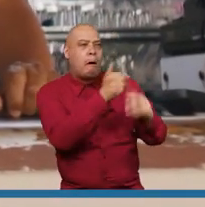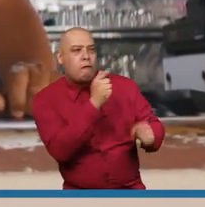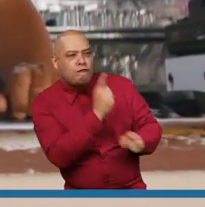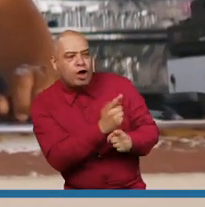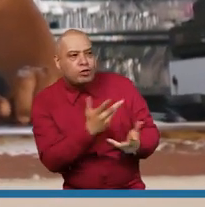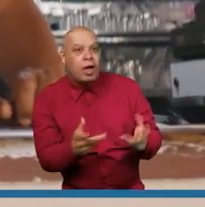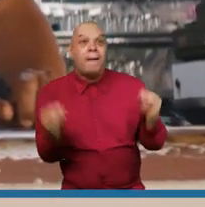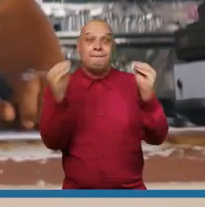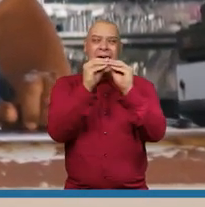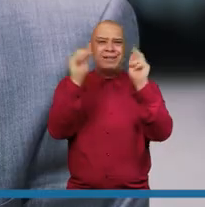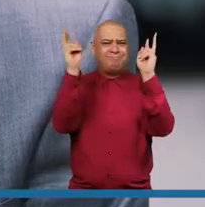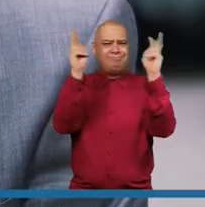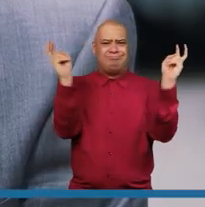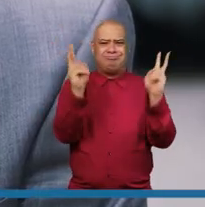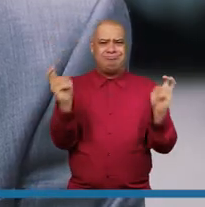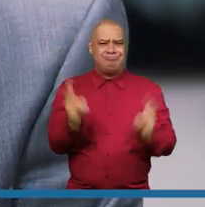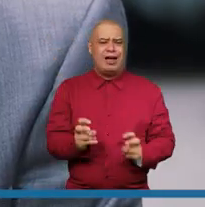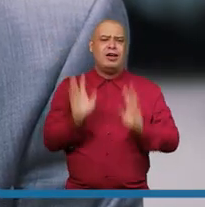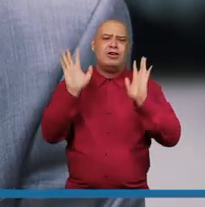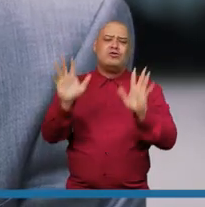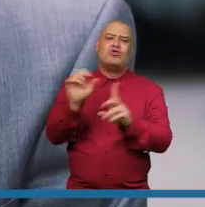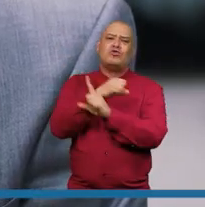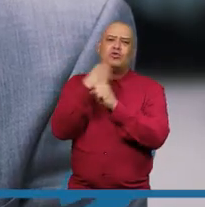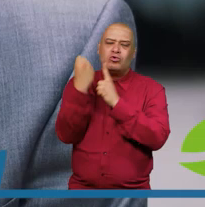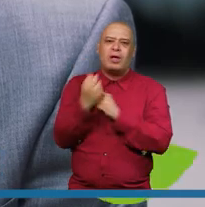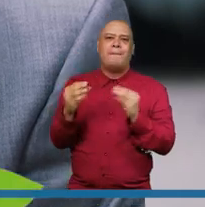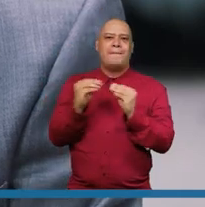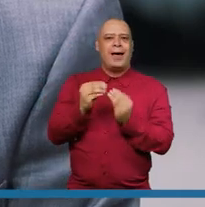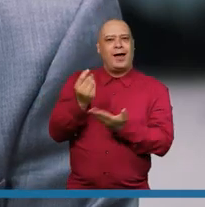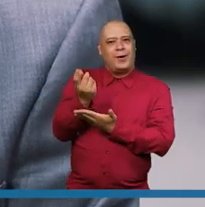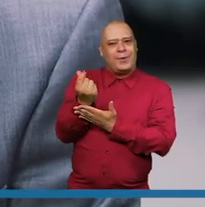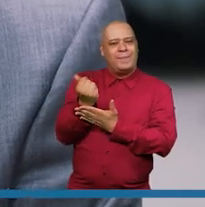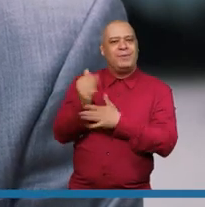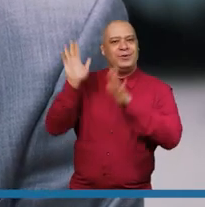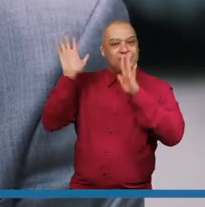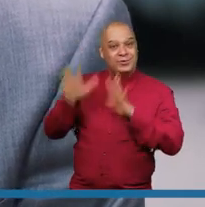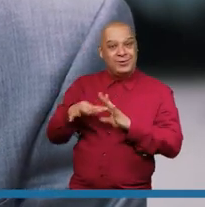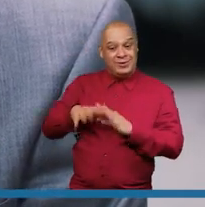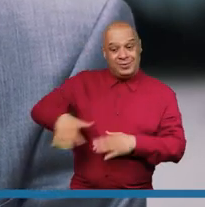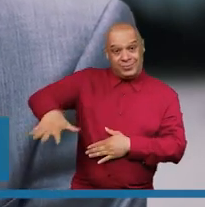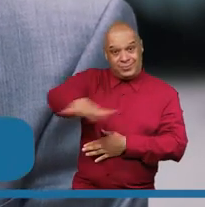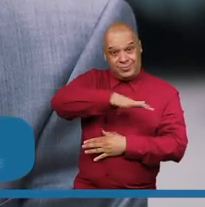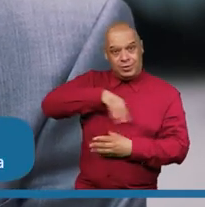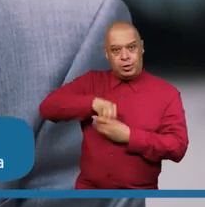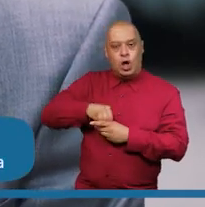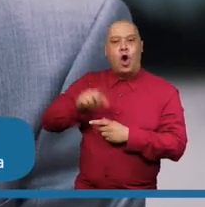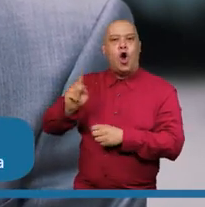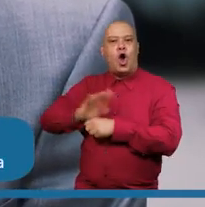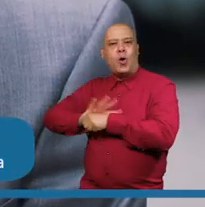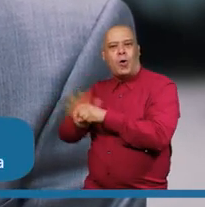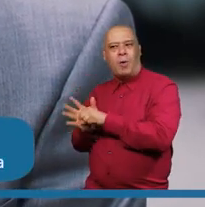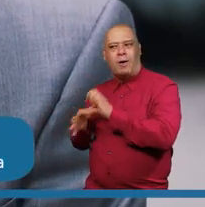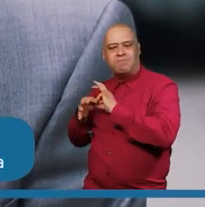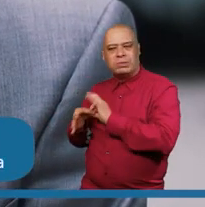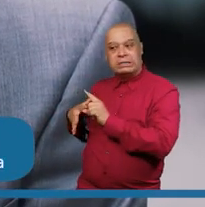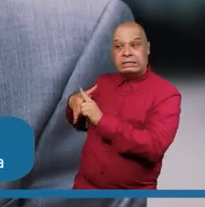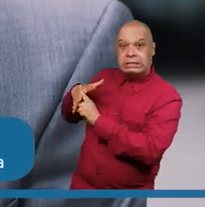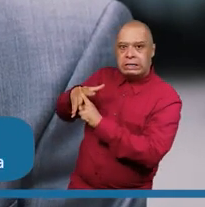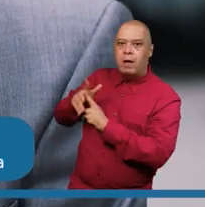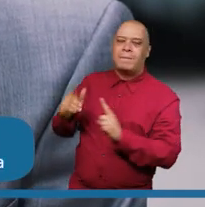urbano y también otras temáticas que ya están vinculadas a temas sociales o económicos, sobre todo ahora con el tema